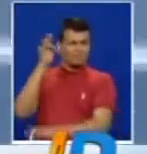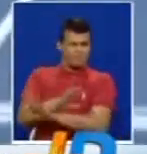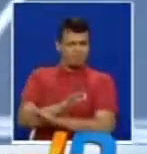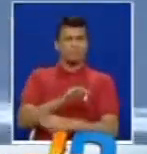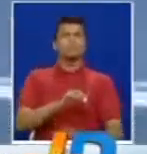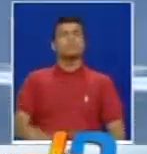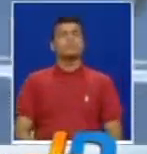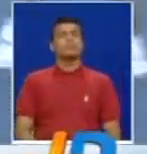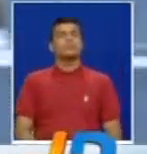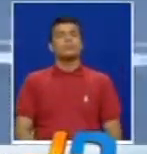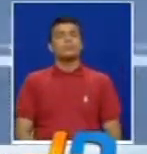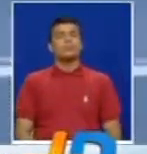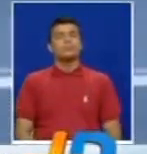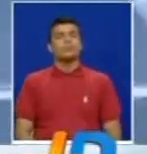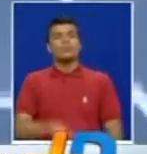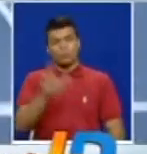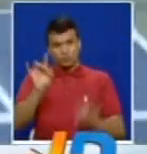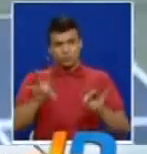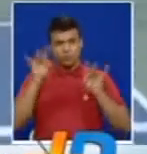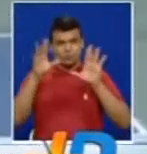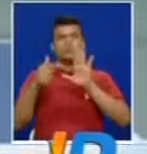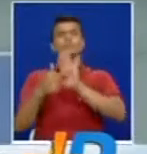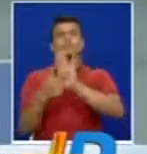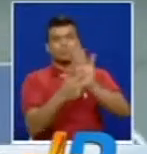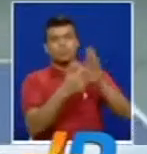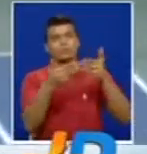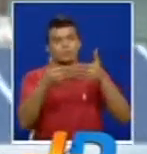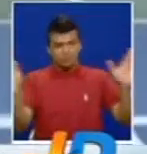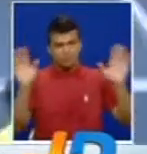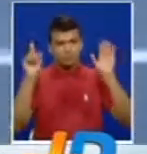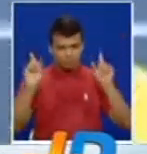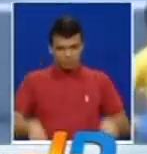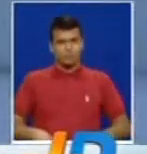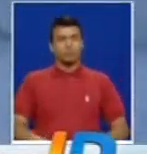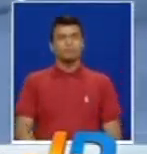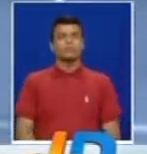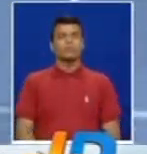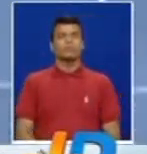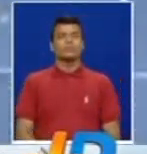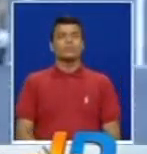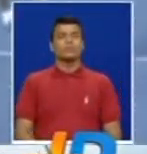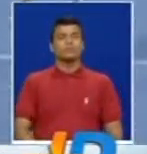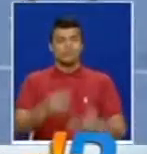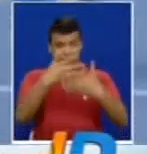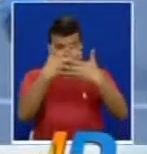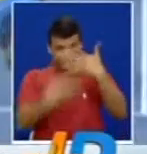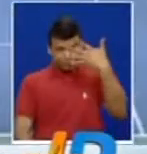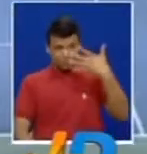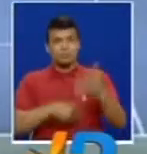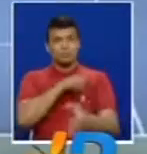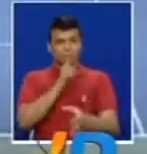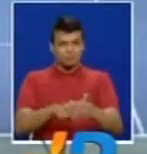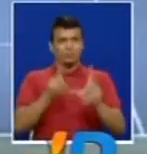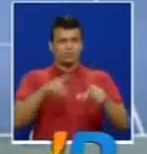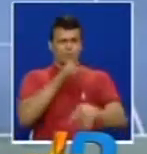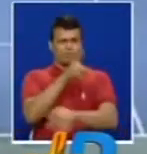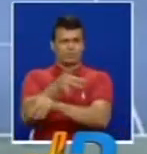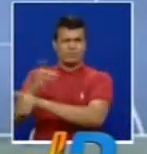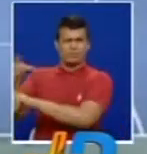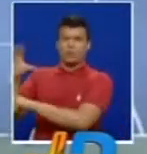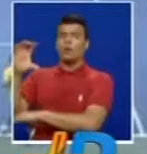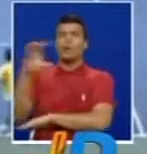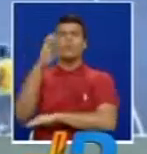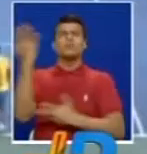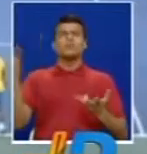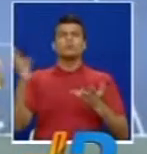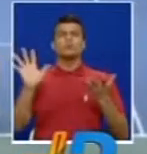final del torneo de dobles del Abierto de Australia, la tercera ronda del Wimbledon, la tercera ronda del Roland Garros, entre otros. Los colombianos viajan